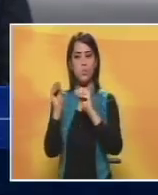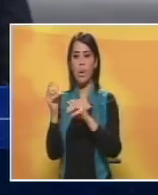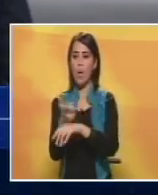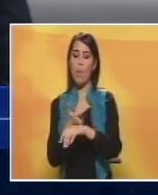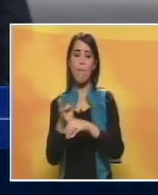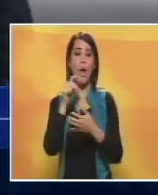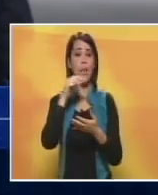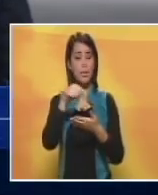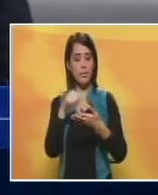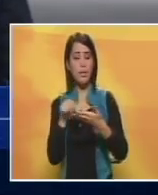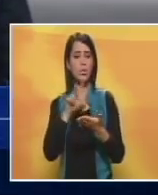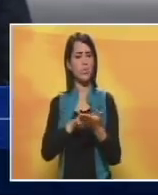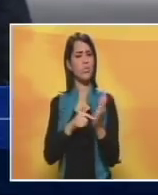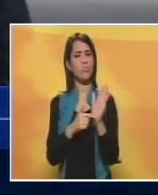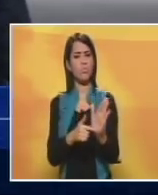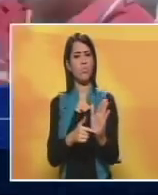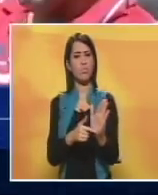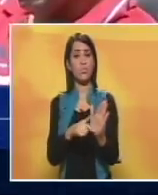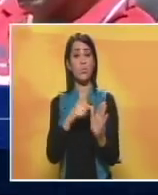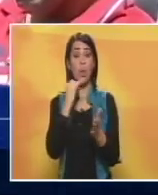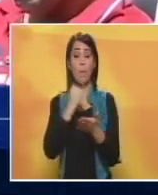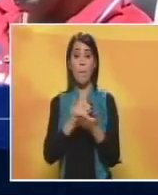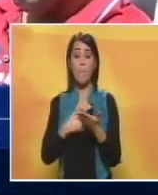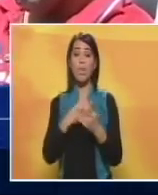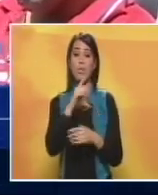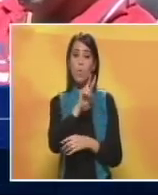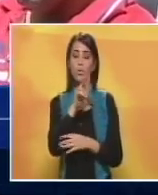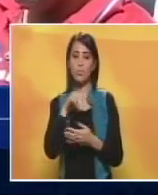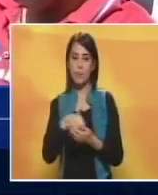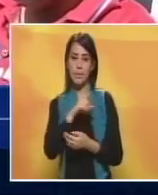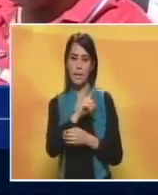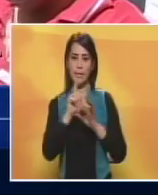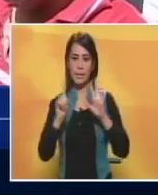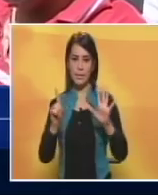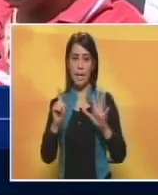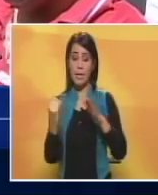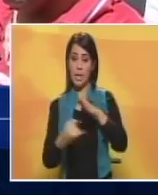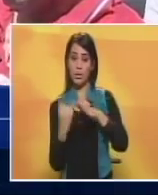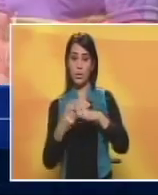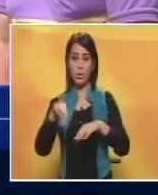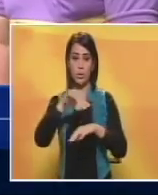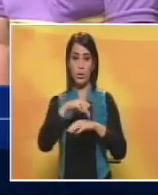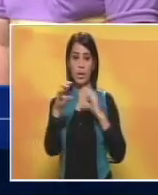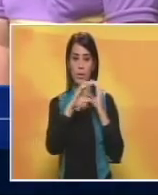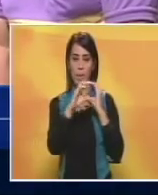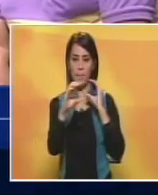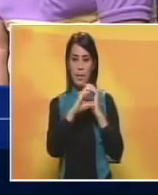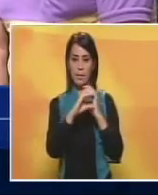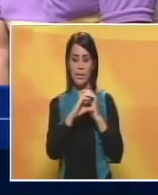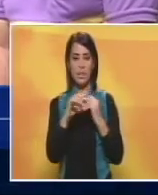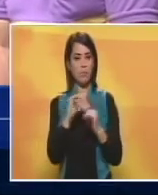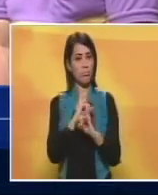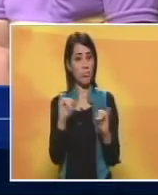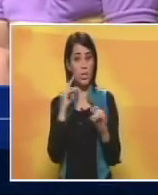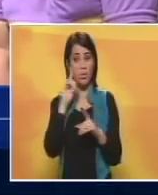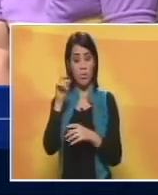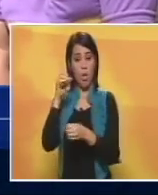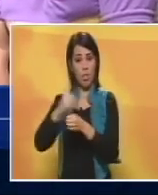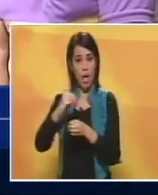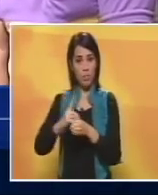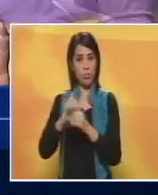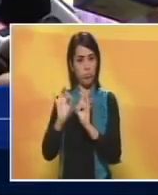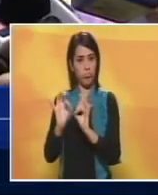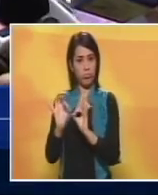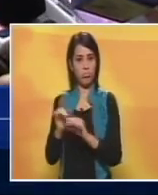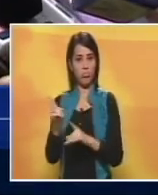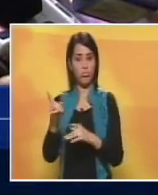del censo porque fueron censados en 2016 y que el Instituto Nacional de Tránsito Terrestre ya tiene esa data. Se